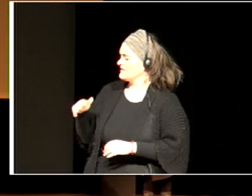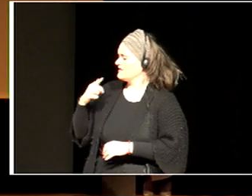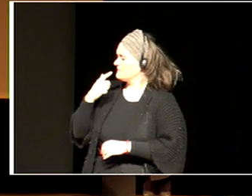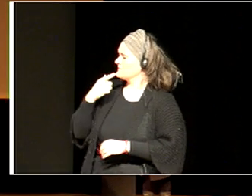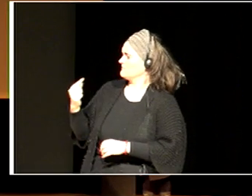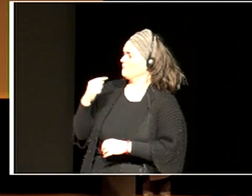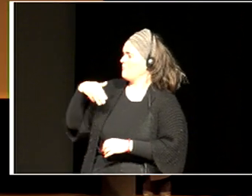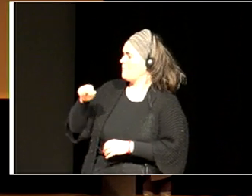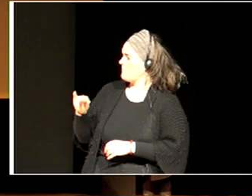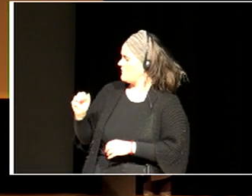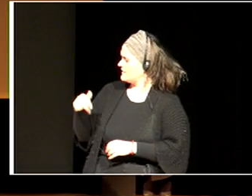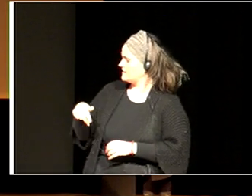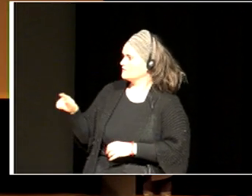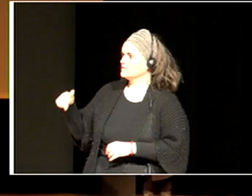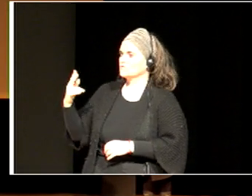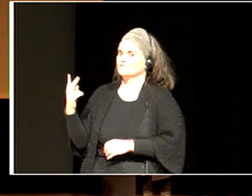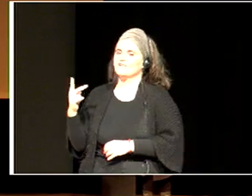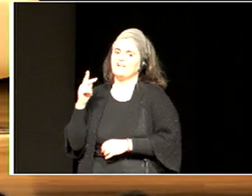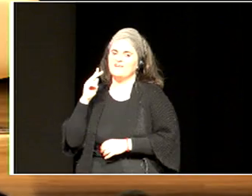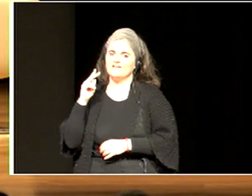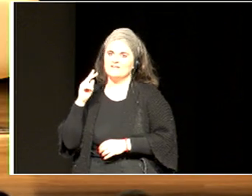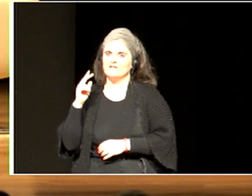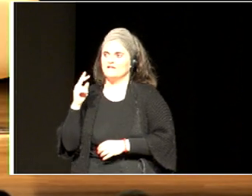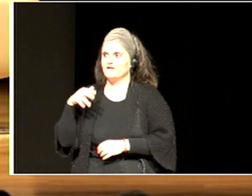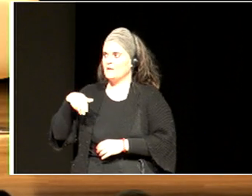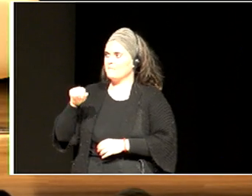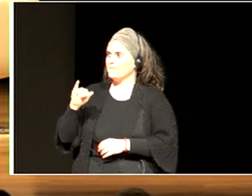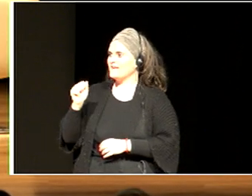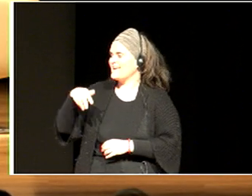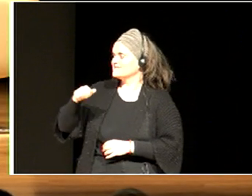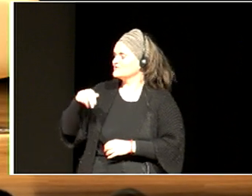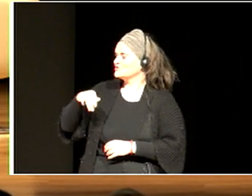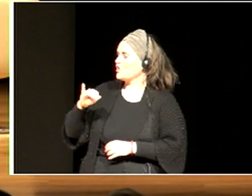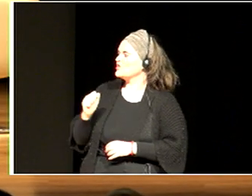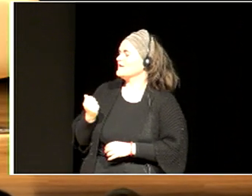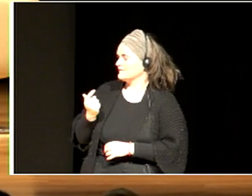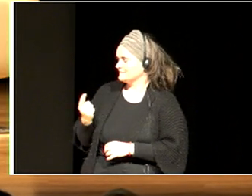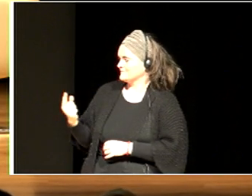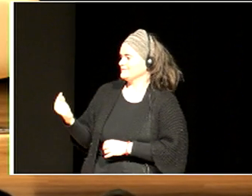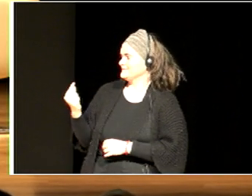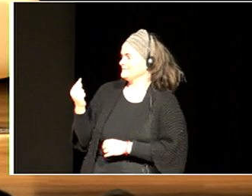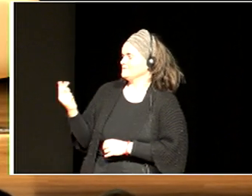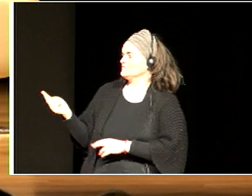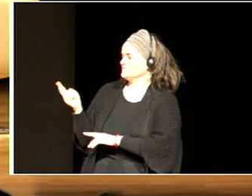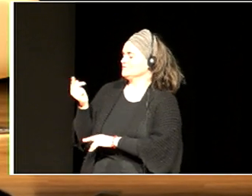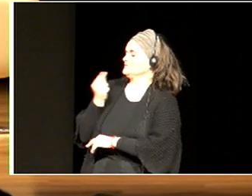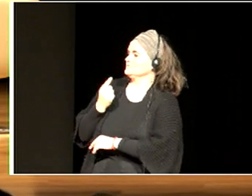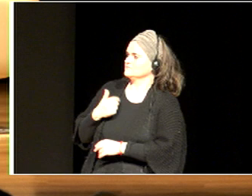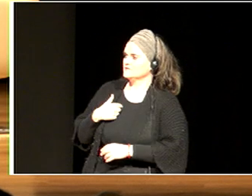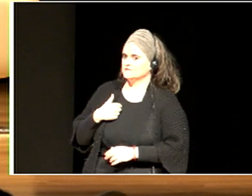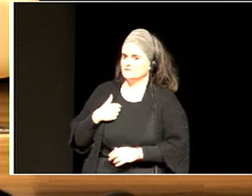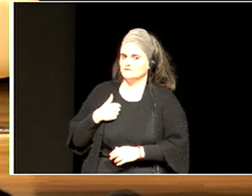vale segundo día nena me vas a llamar maría antonia a ver si me entiendes ya